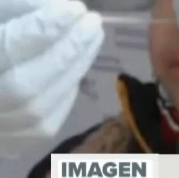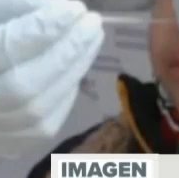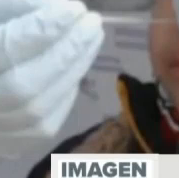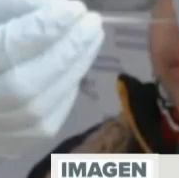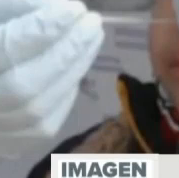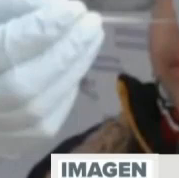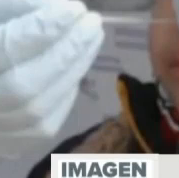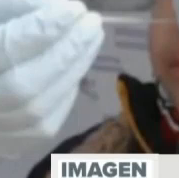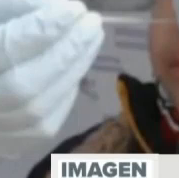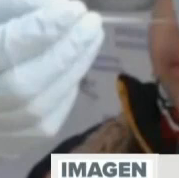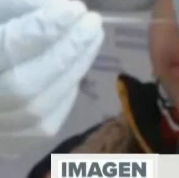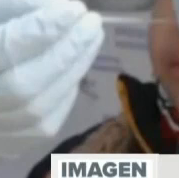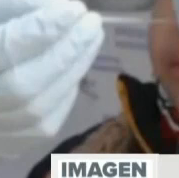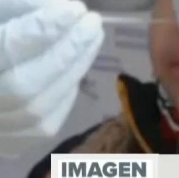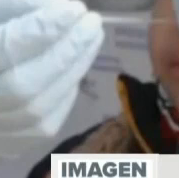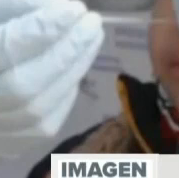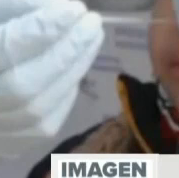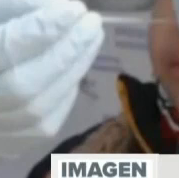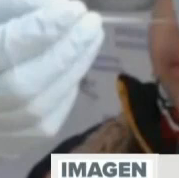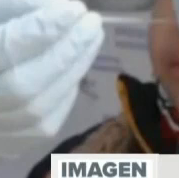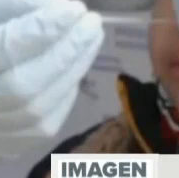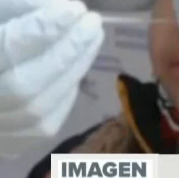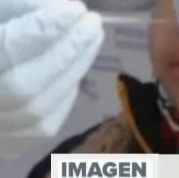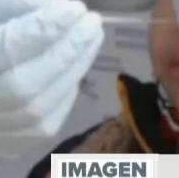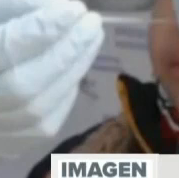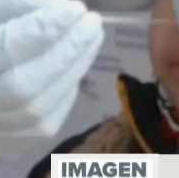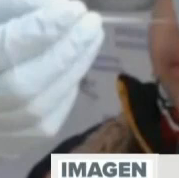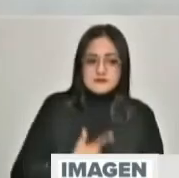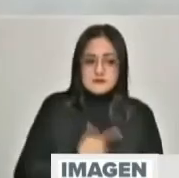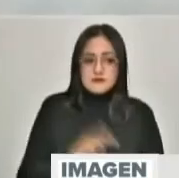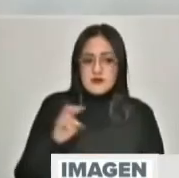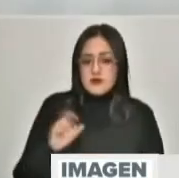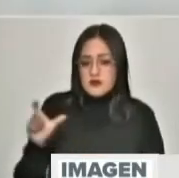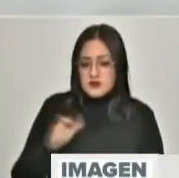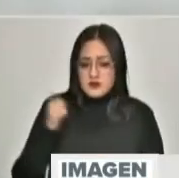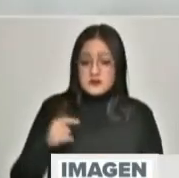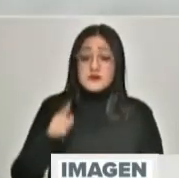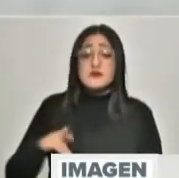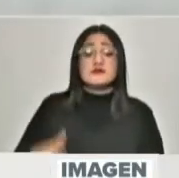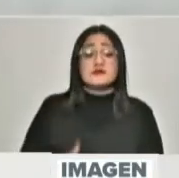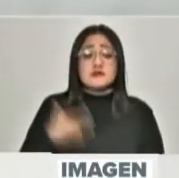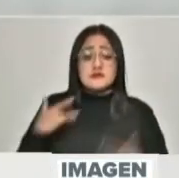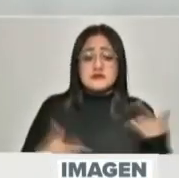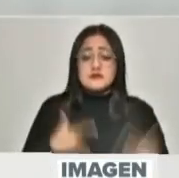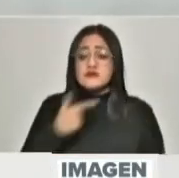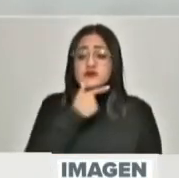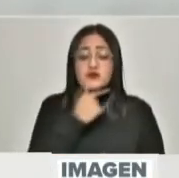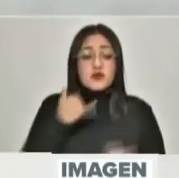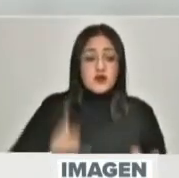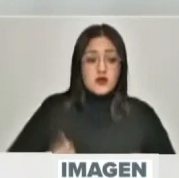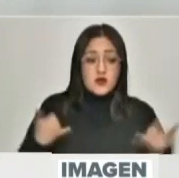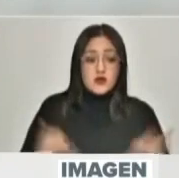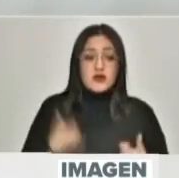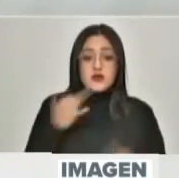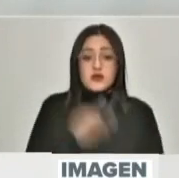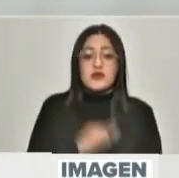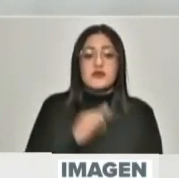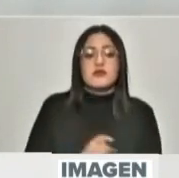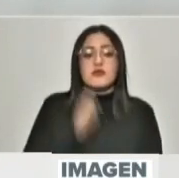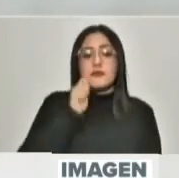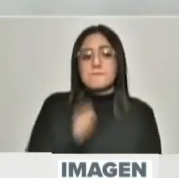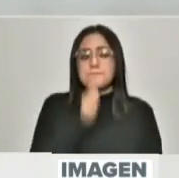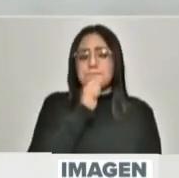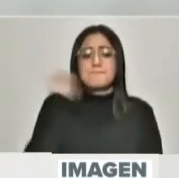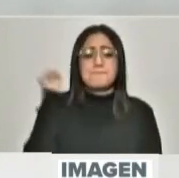pacientes pediátricos si el menor padece alguna comorbilidad. La sintomatología en niños es prácticamente